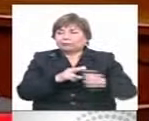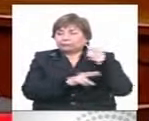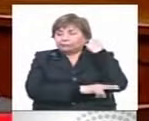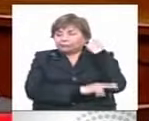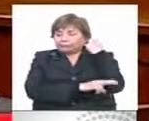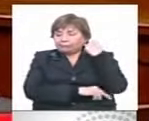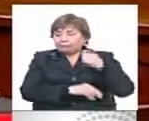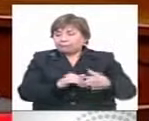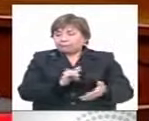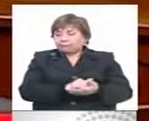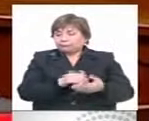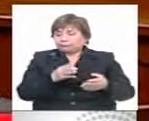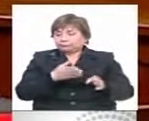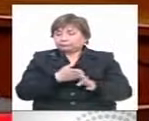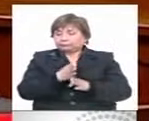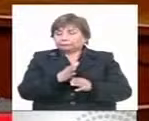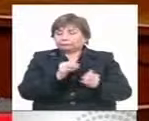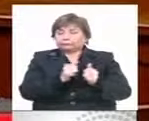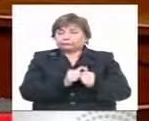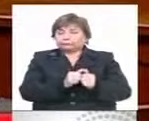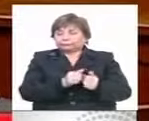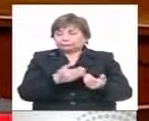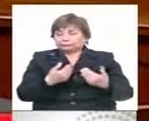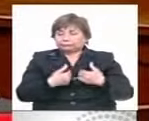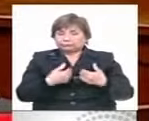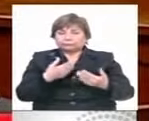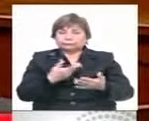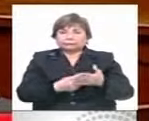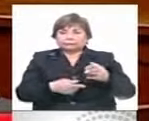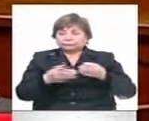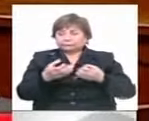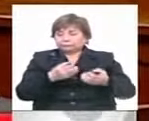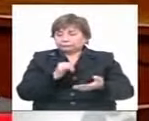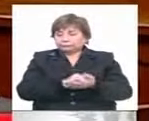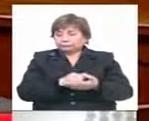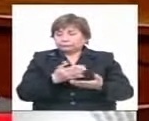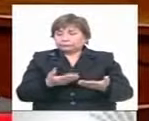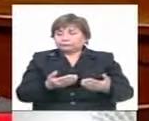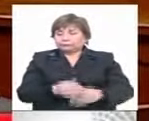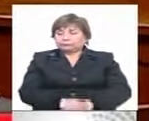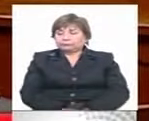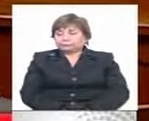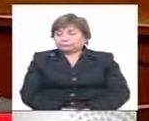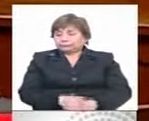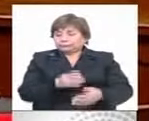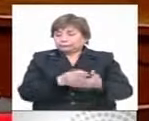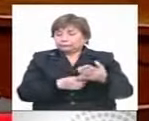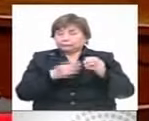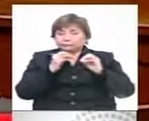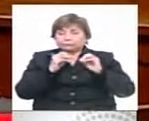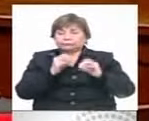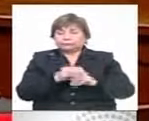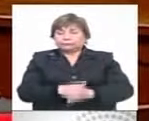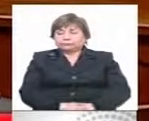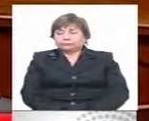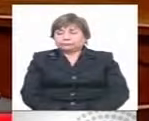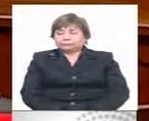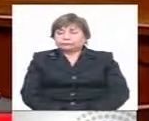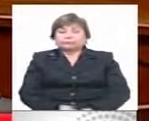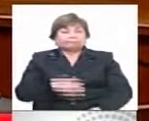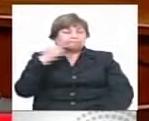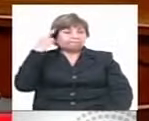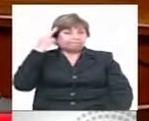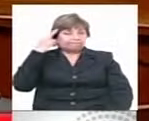En esta misma línea, requerimos generar las condiciones necesarias de paz laboral. Por